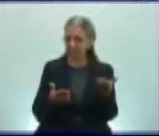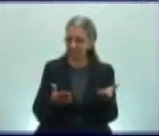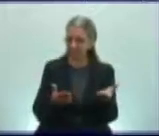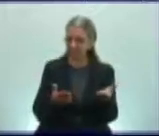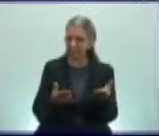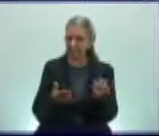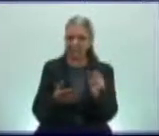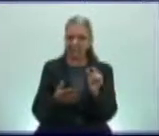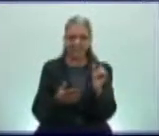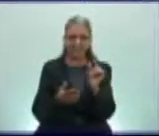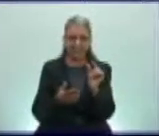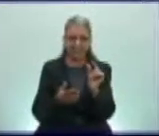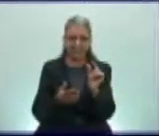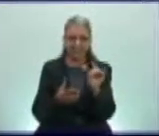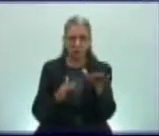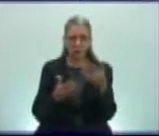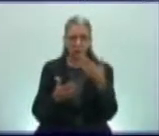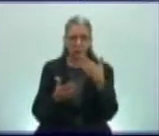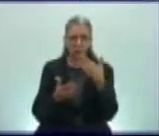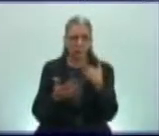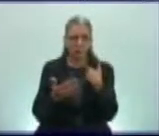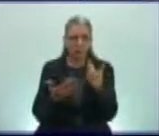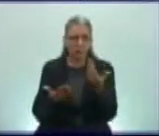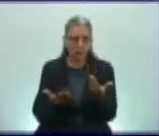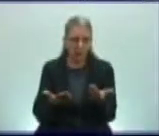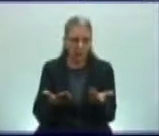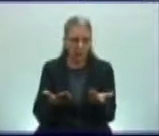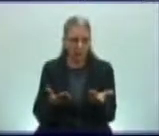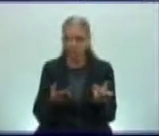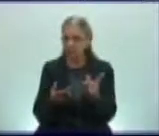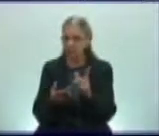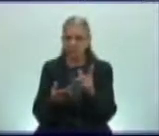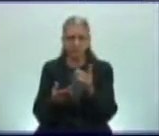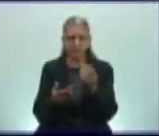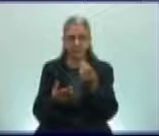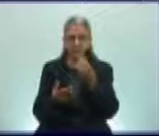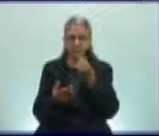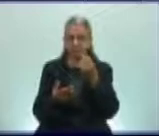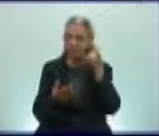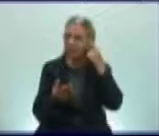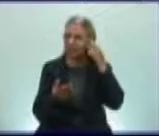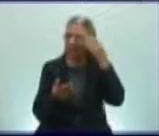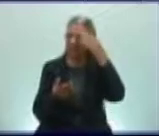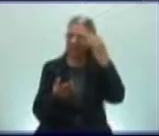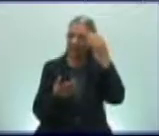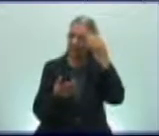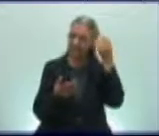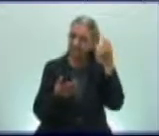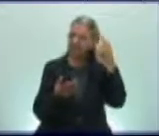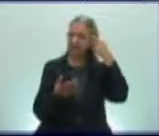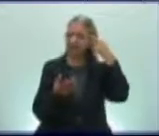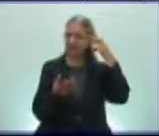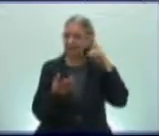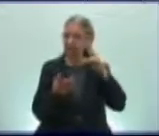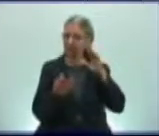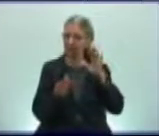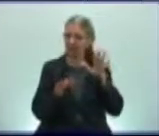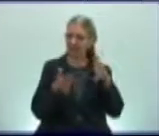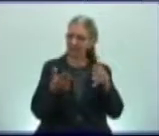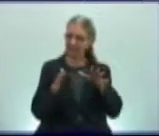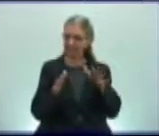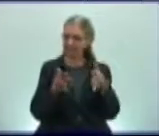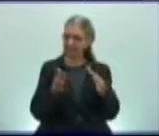cifras significativas que tienen los datos, no puedes olvidar entonces redondear el valor